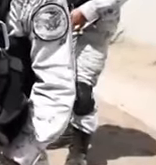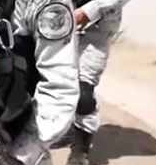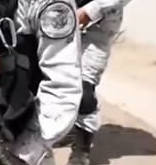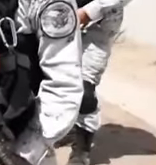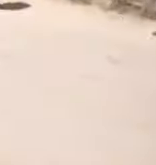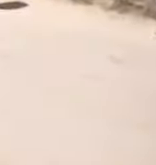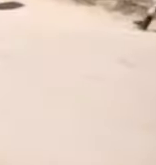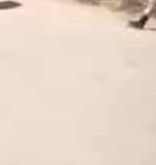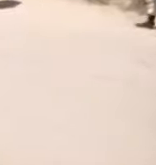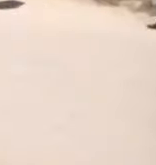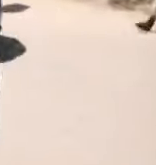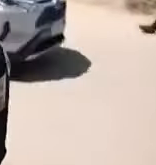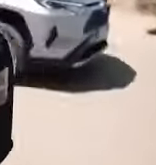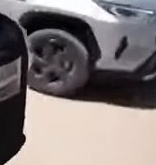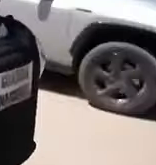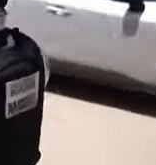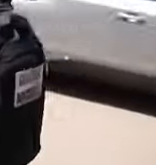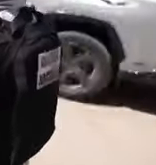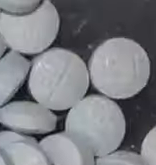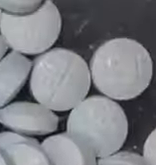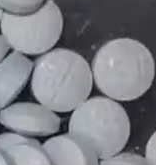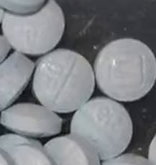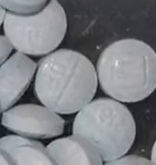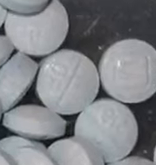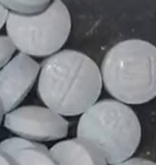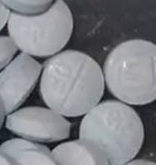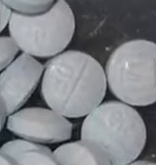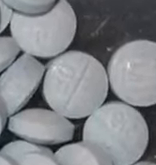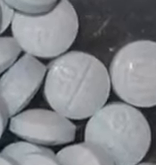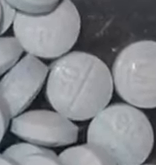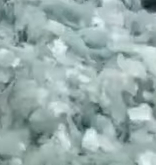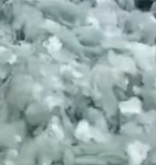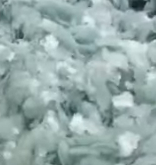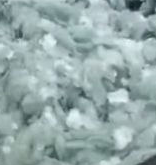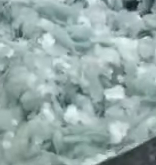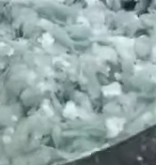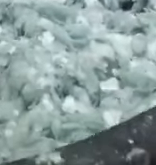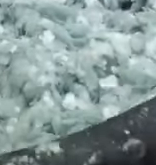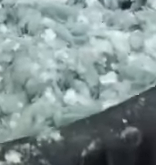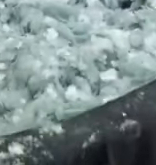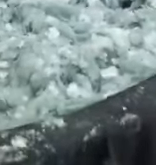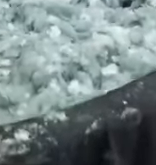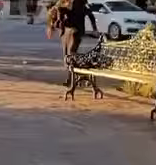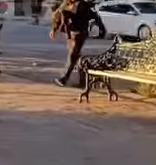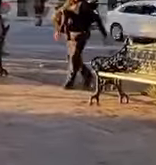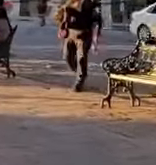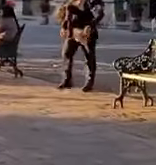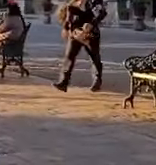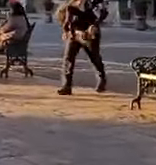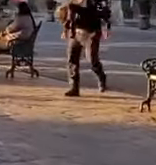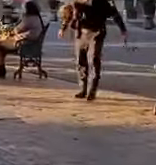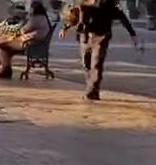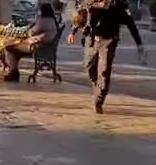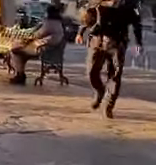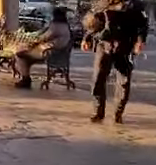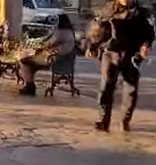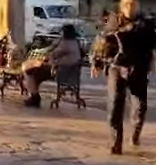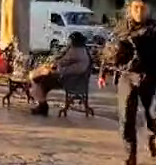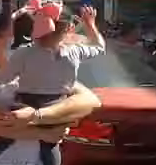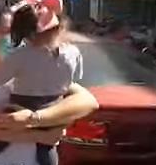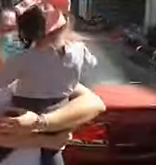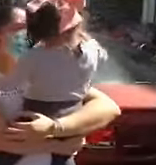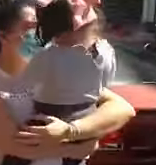Estrategia Nacional de Seguridad Pública relacionada con el combate a las drogas para atender las causas de la violencia y reducir el